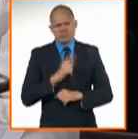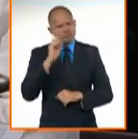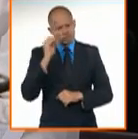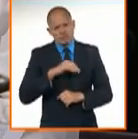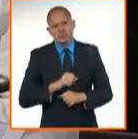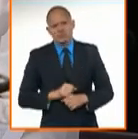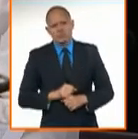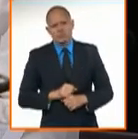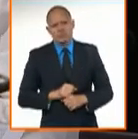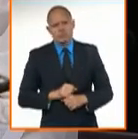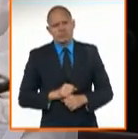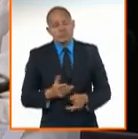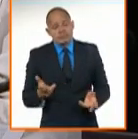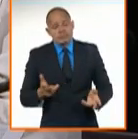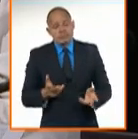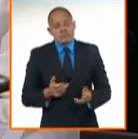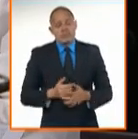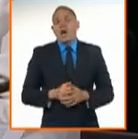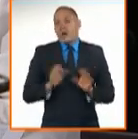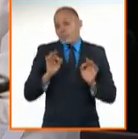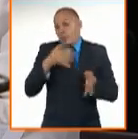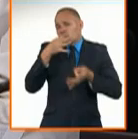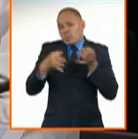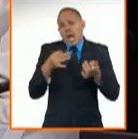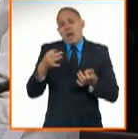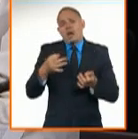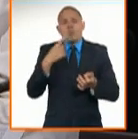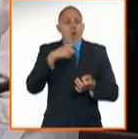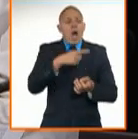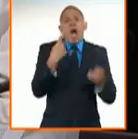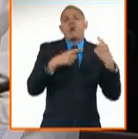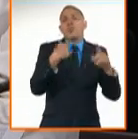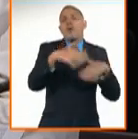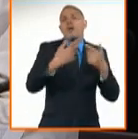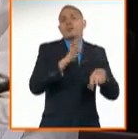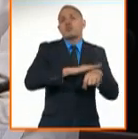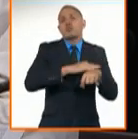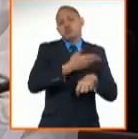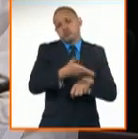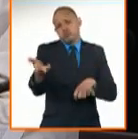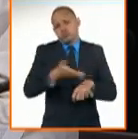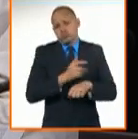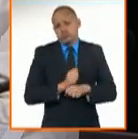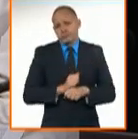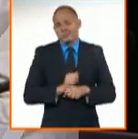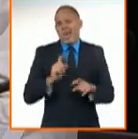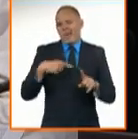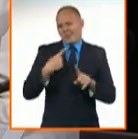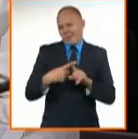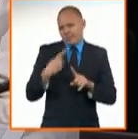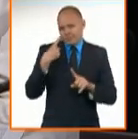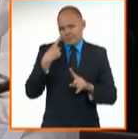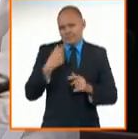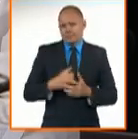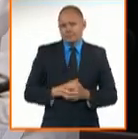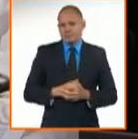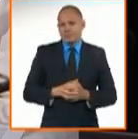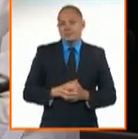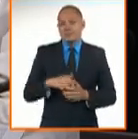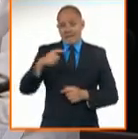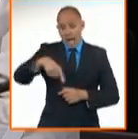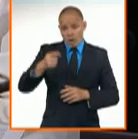son de las cosas que nos pasan y está también el acceso a veces esta temporada